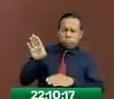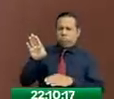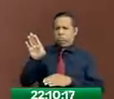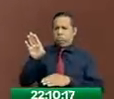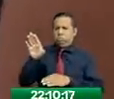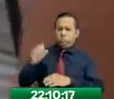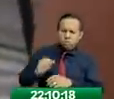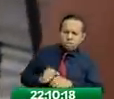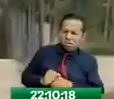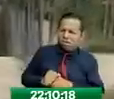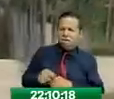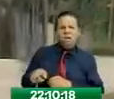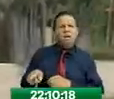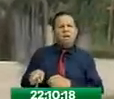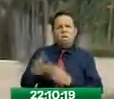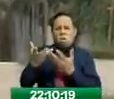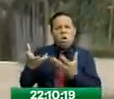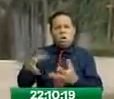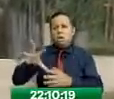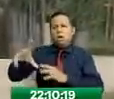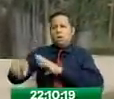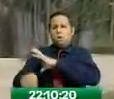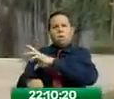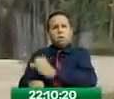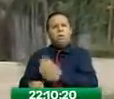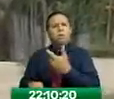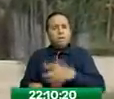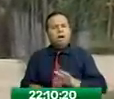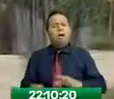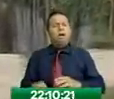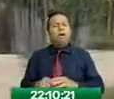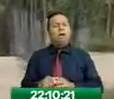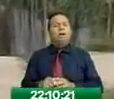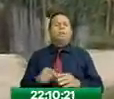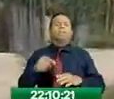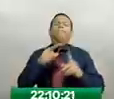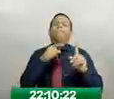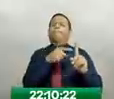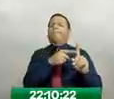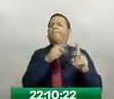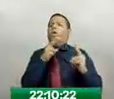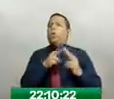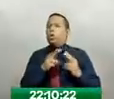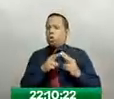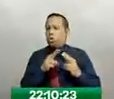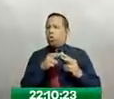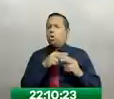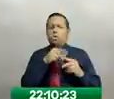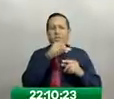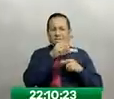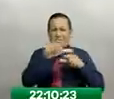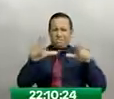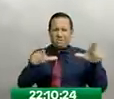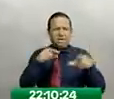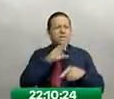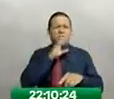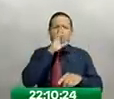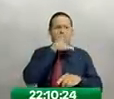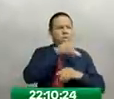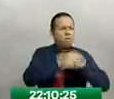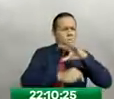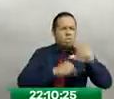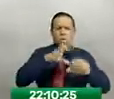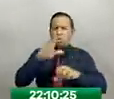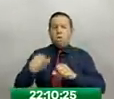llevado un compresor. Ya es conocido en la zona por los constantes atracos y es que busca llevarse lo que encuentre. A decir de los